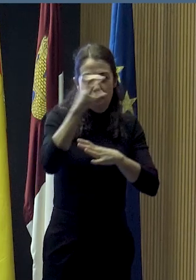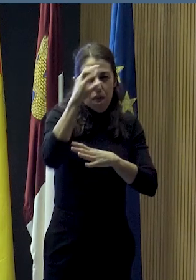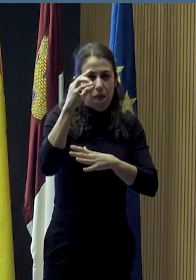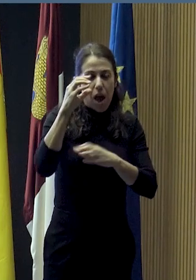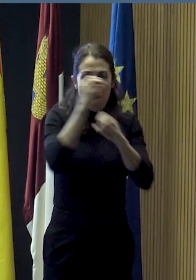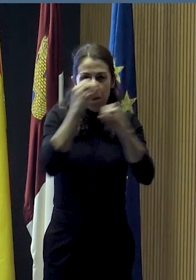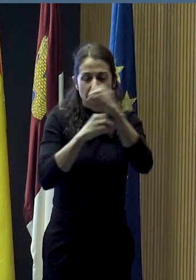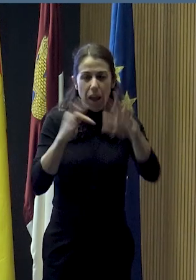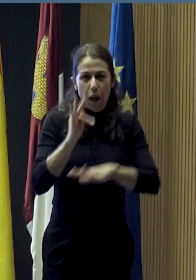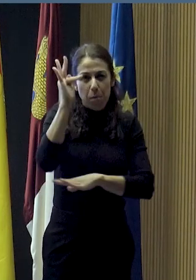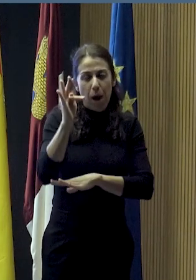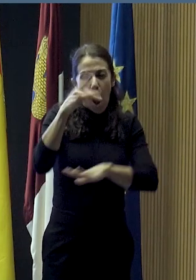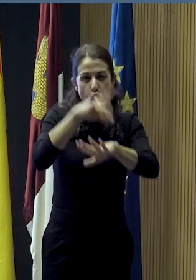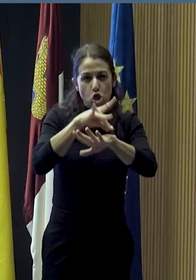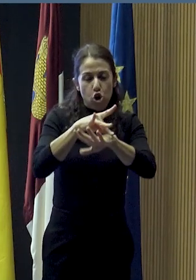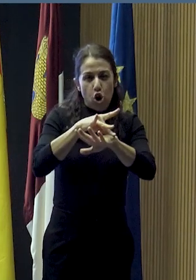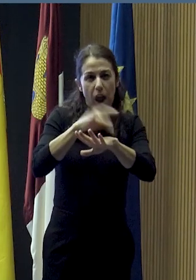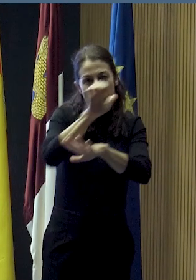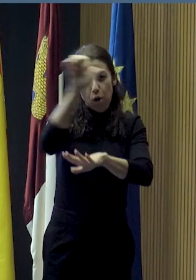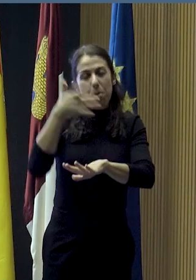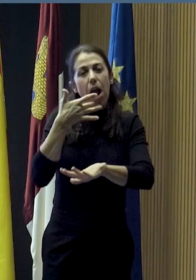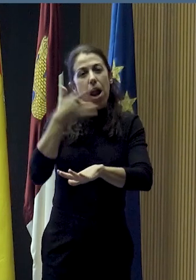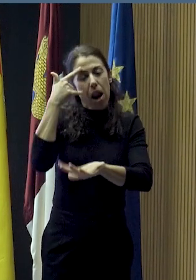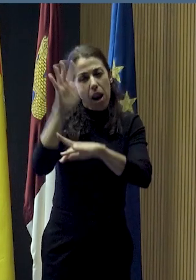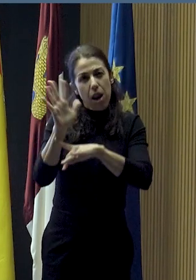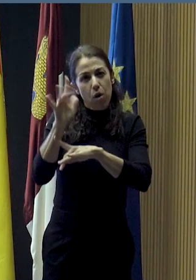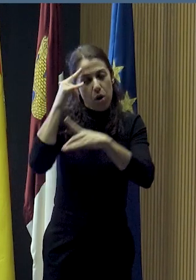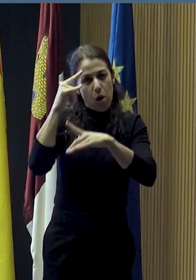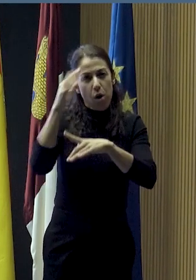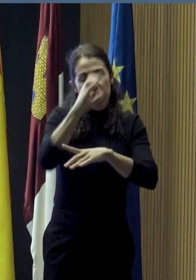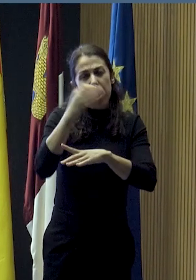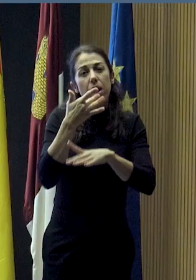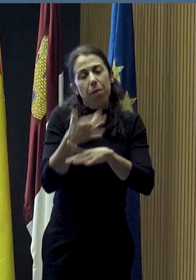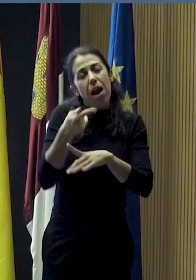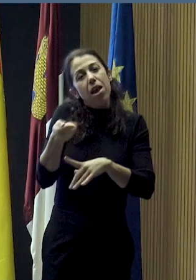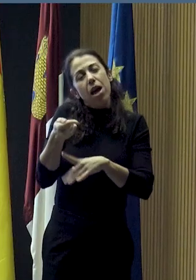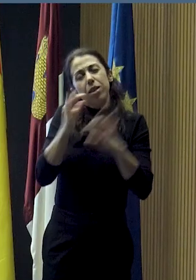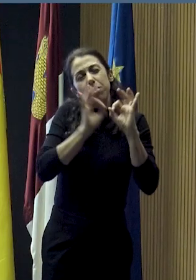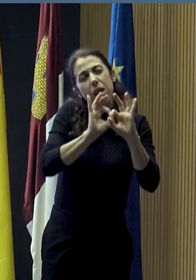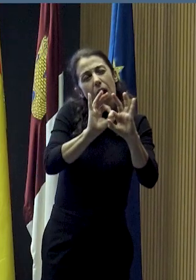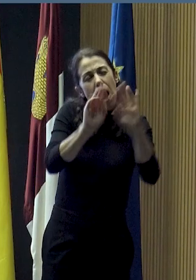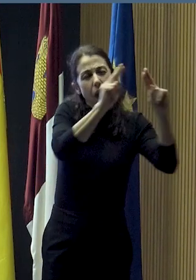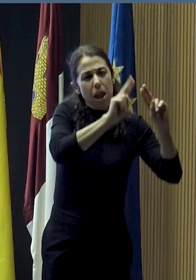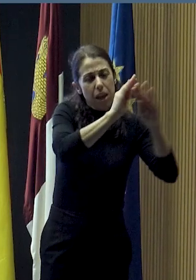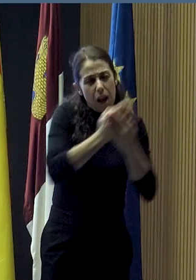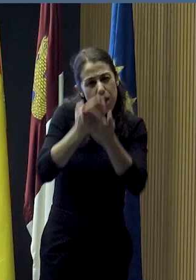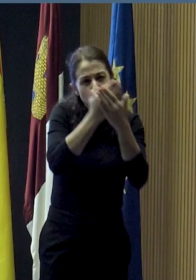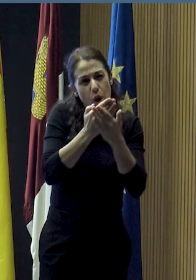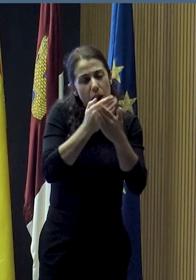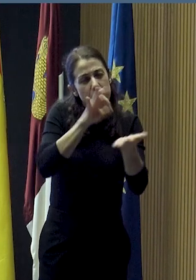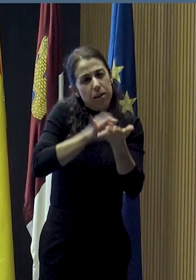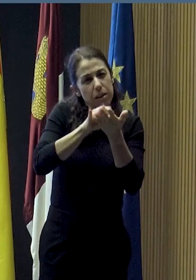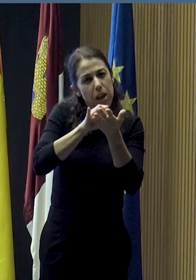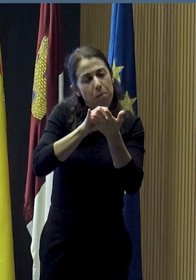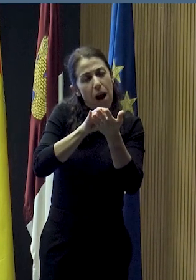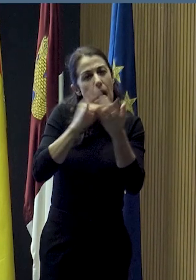doctora europea en Neurociencias. María del Mar Arroyo se especializa en el estudio del sistema nervioso